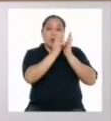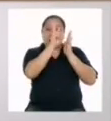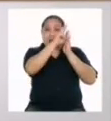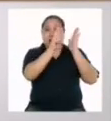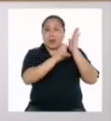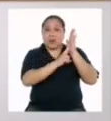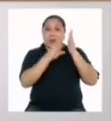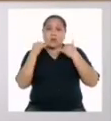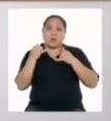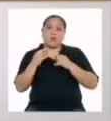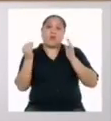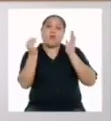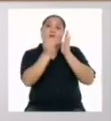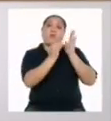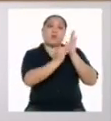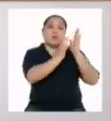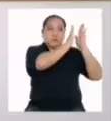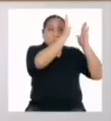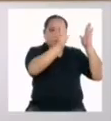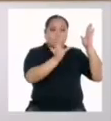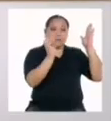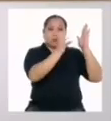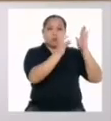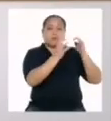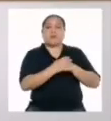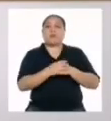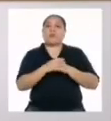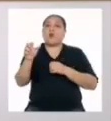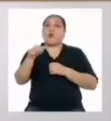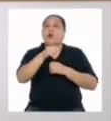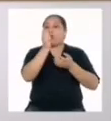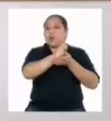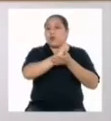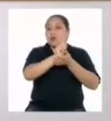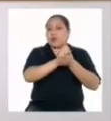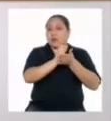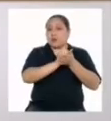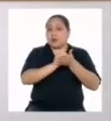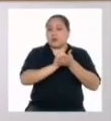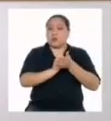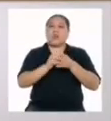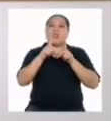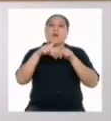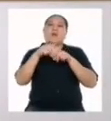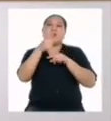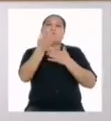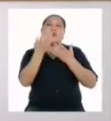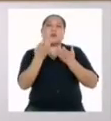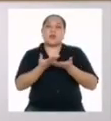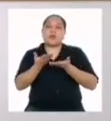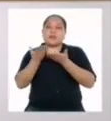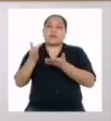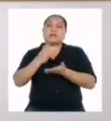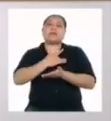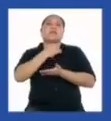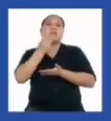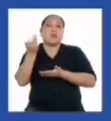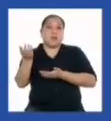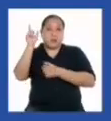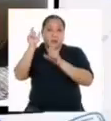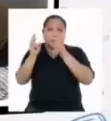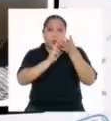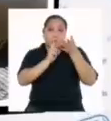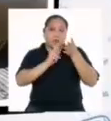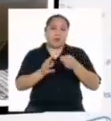juego, puedes hacerlo en el mural. Otro tipo de texto dependerá de lo que busques transmitir en tus lectoras y